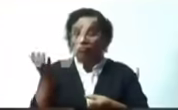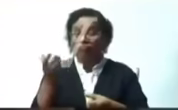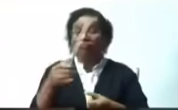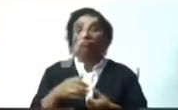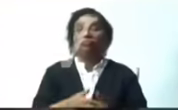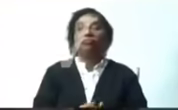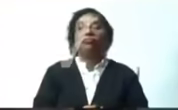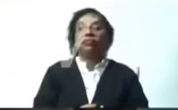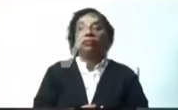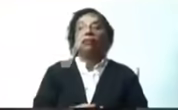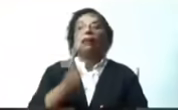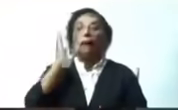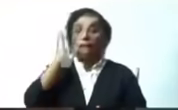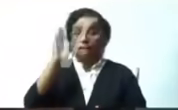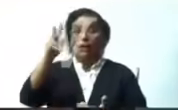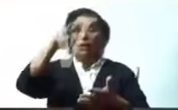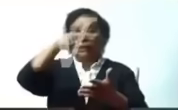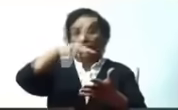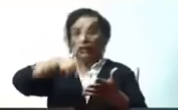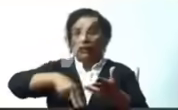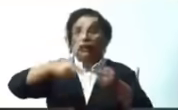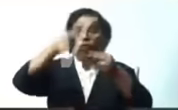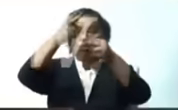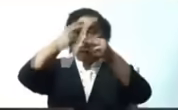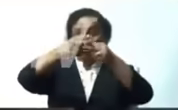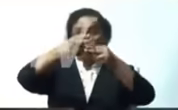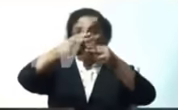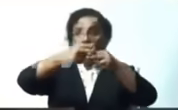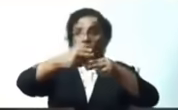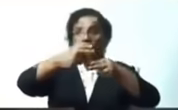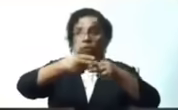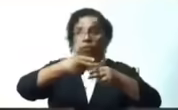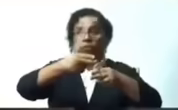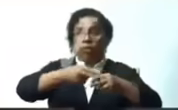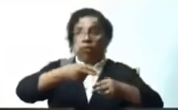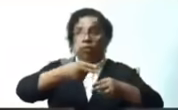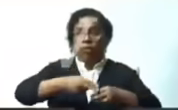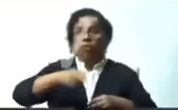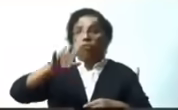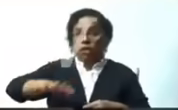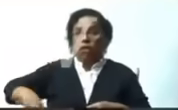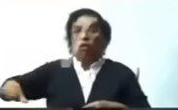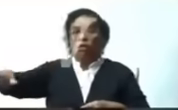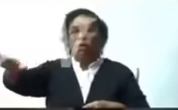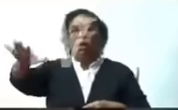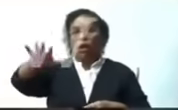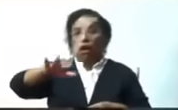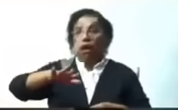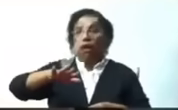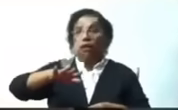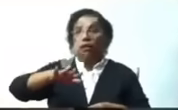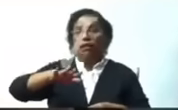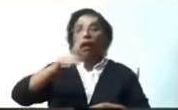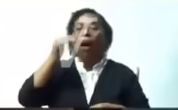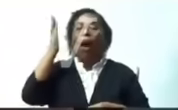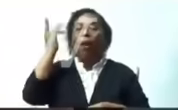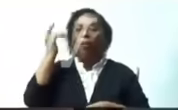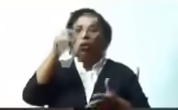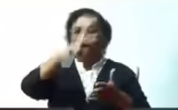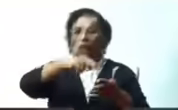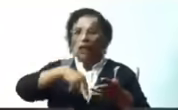Y vamos a mencionar algunas porque entendemos que son sumamente importantes para